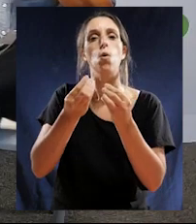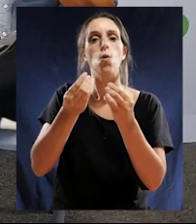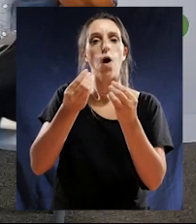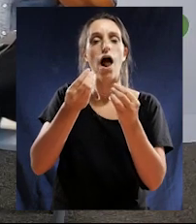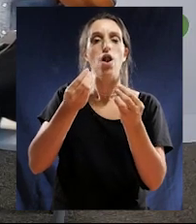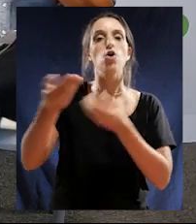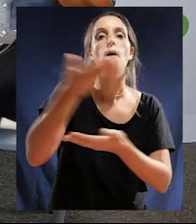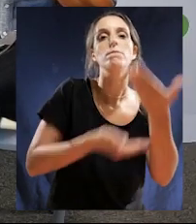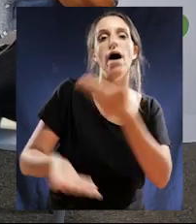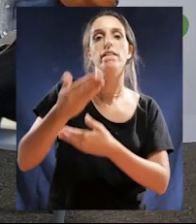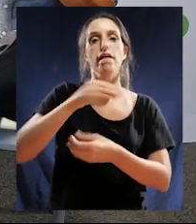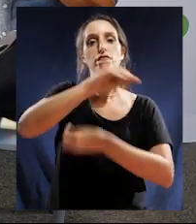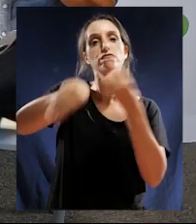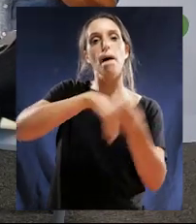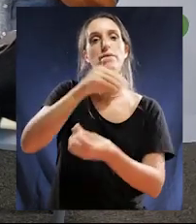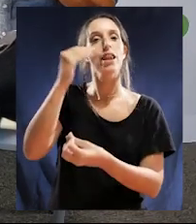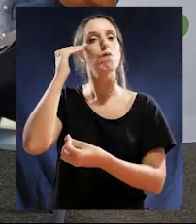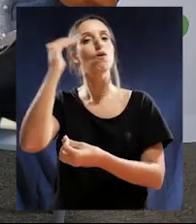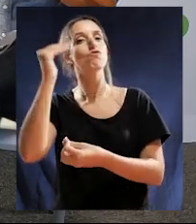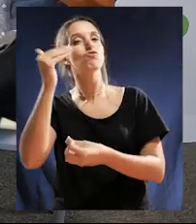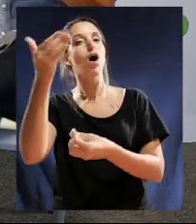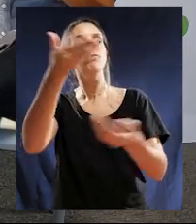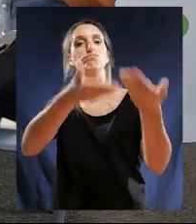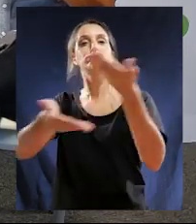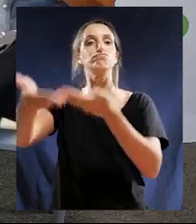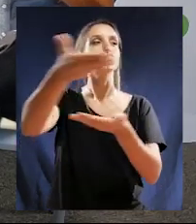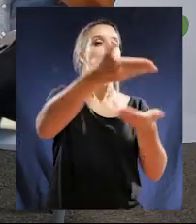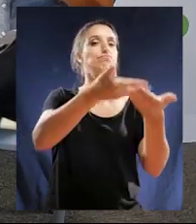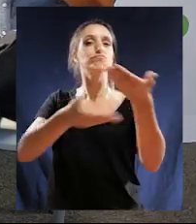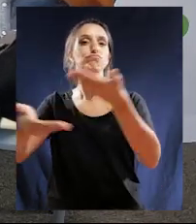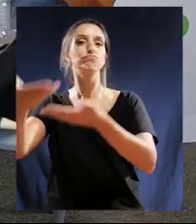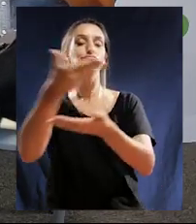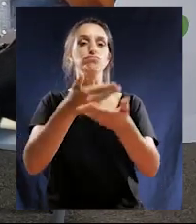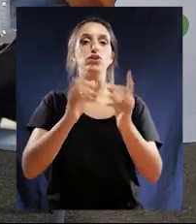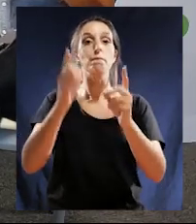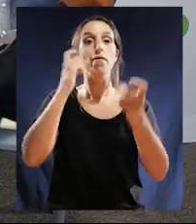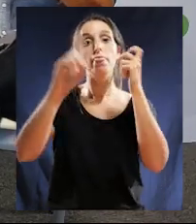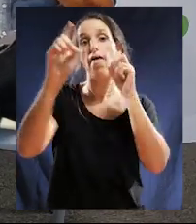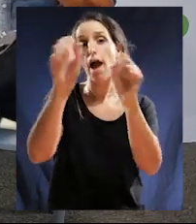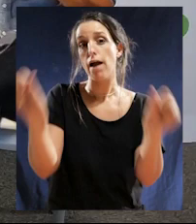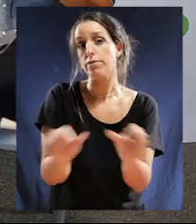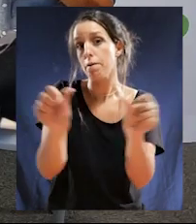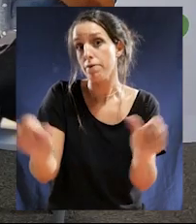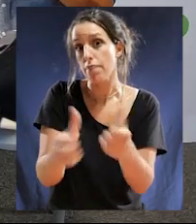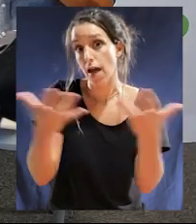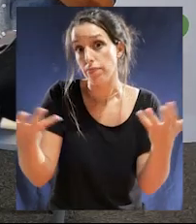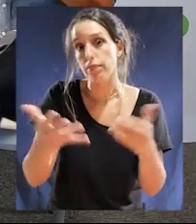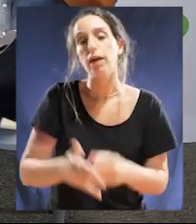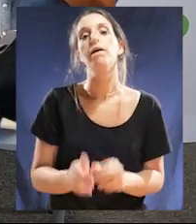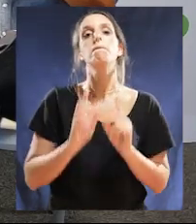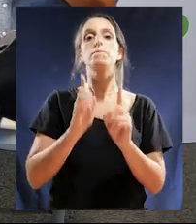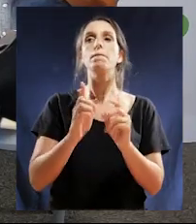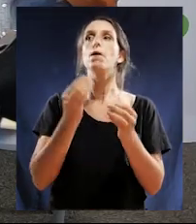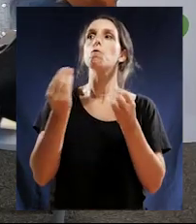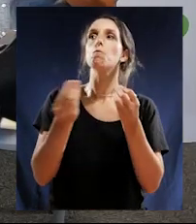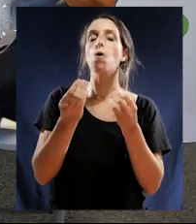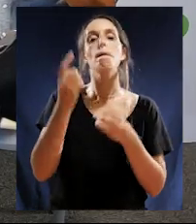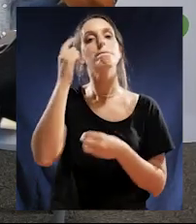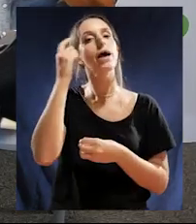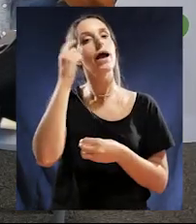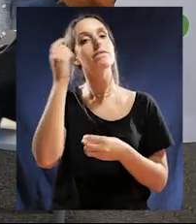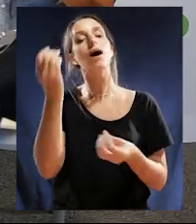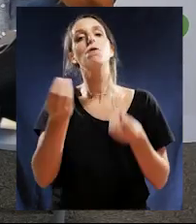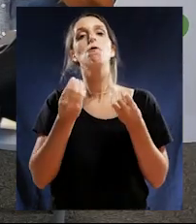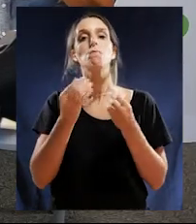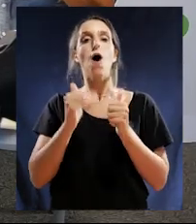las familias, con los docentes, algunas ideas, algunas reflexiones, también, ¿por qué no?, actividades. Sobre todo ponerle un poquito esto de